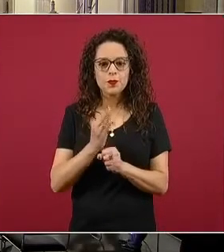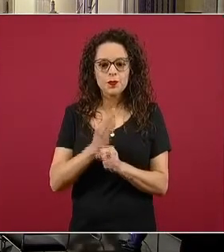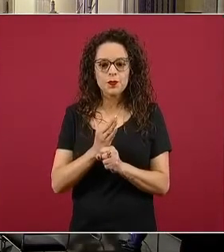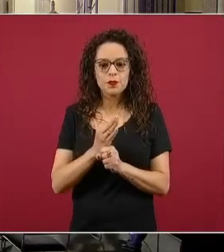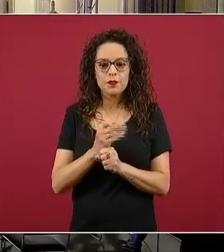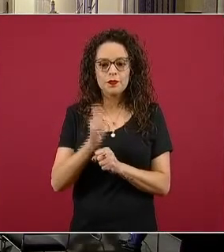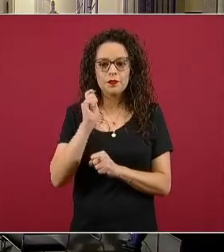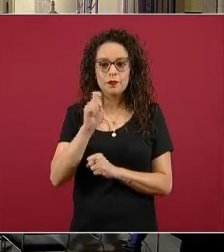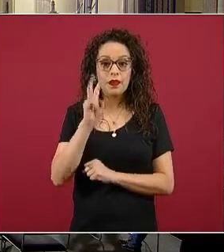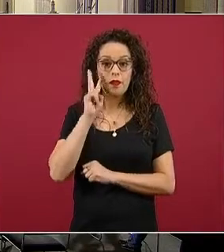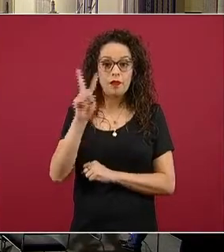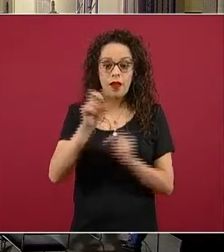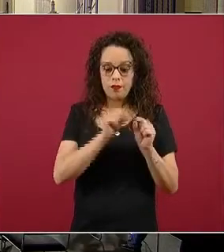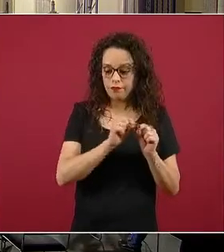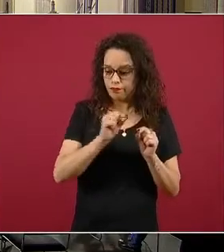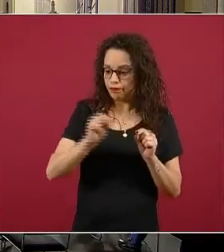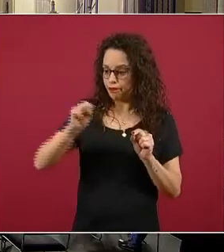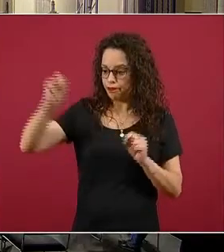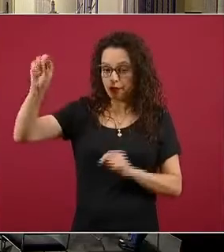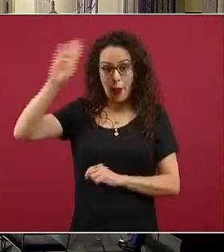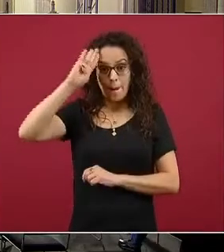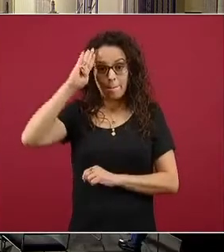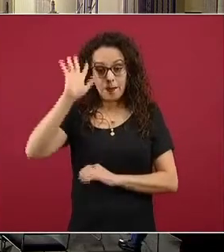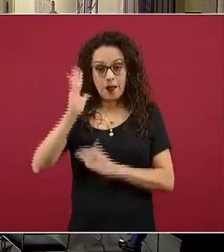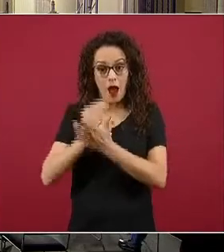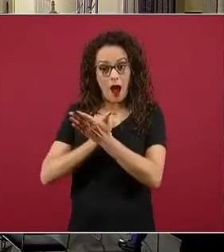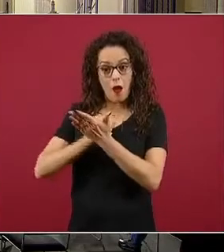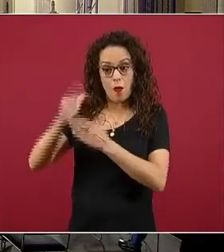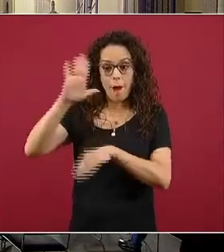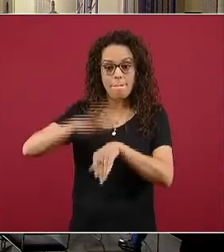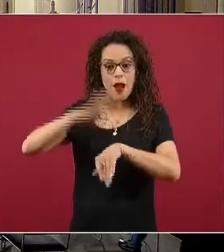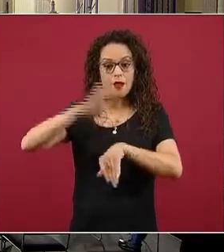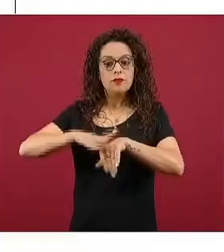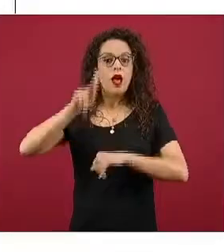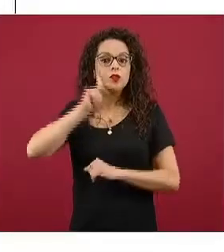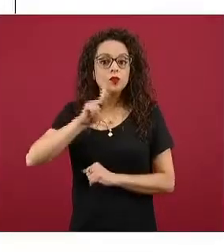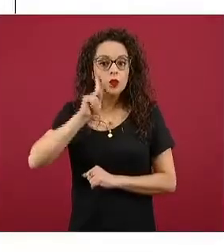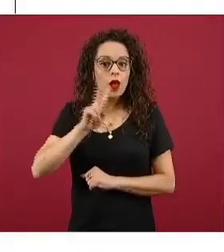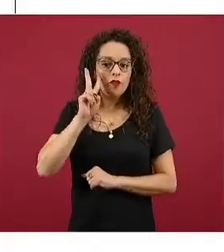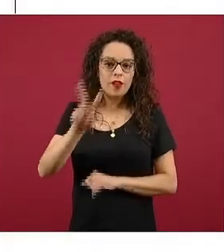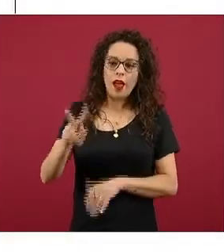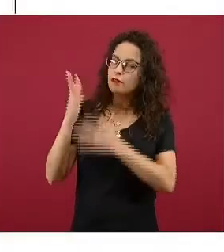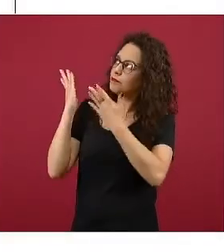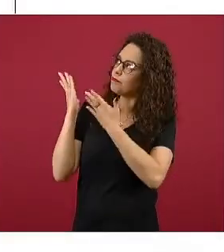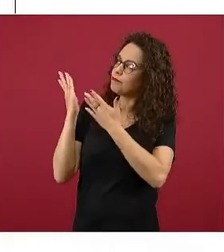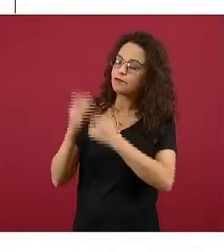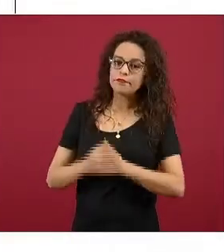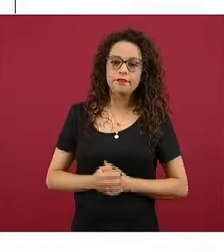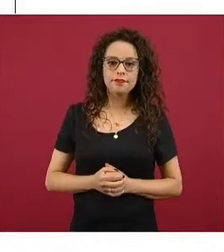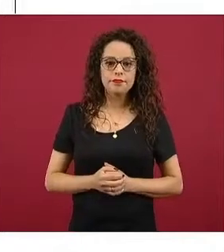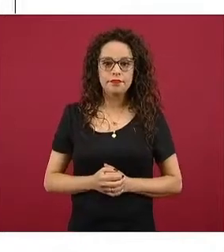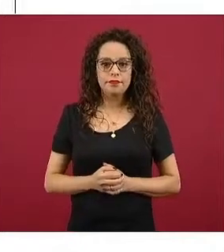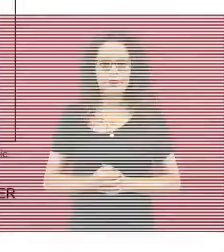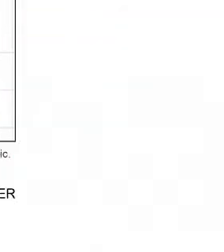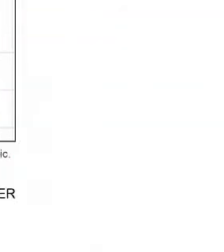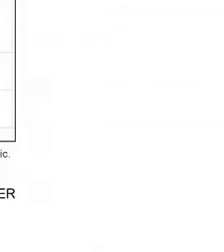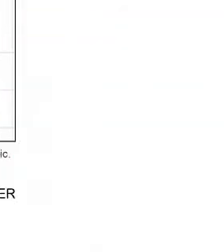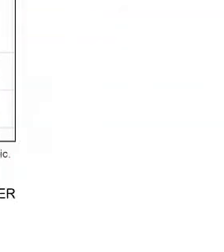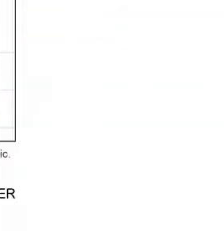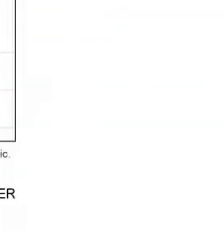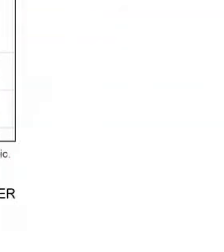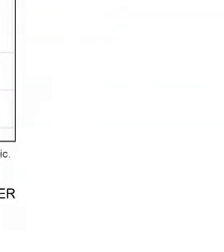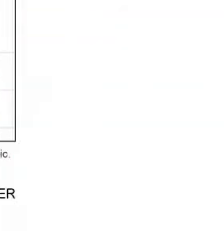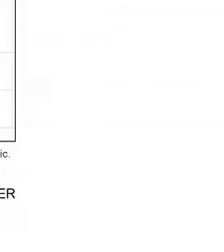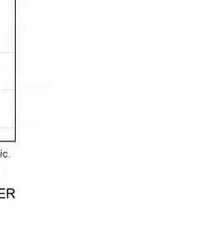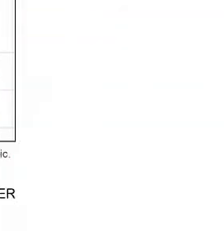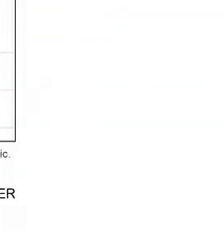cómo hemos crecido en el número de pruebas. Sí, esta posibilidad de crecimiento también fue a partir de las pruebas rápidas de antígeno